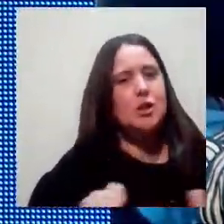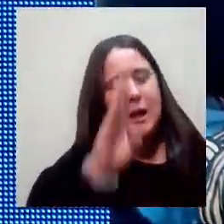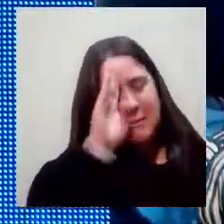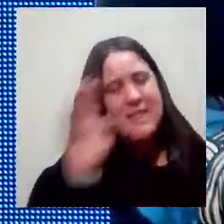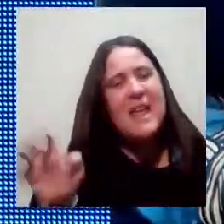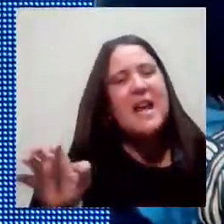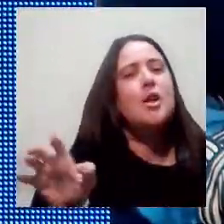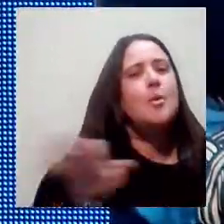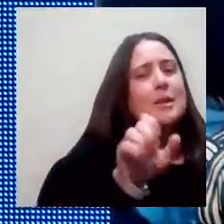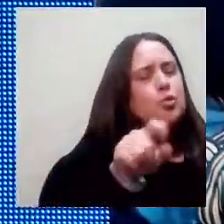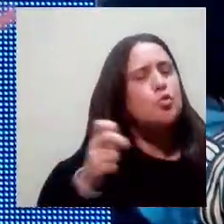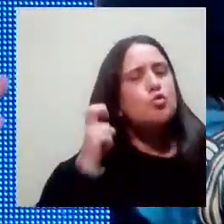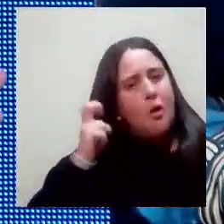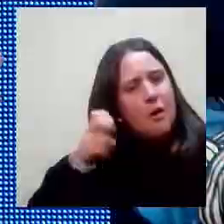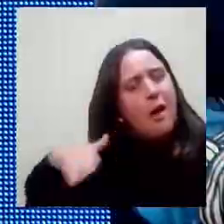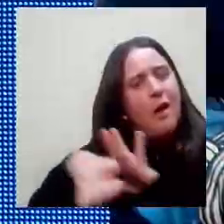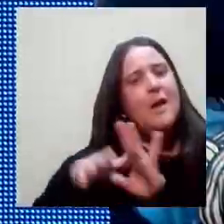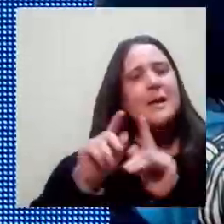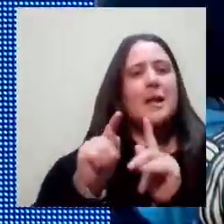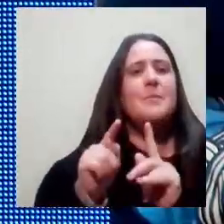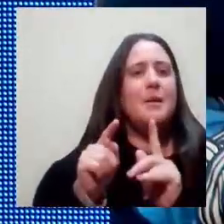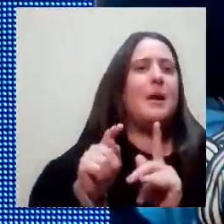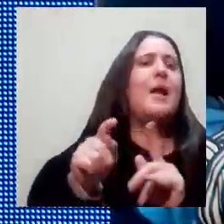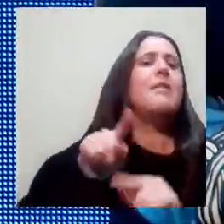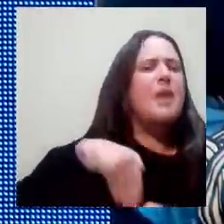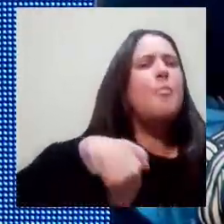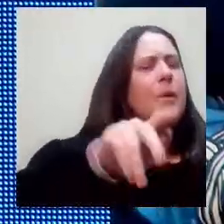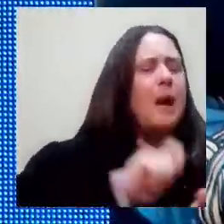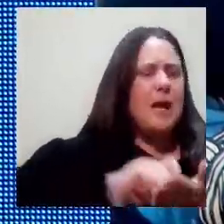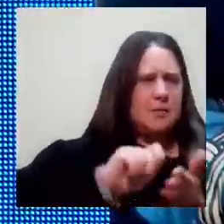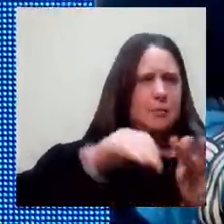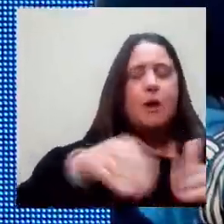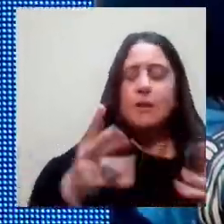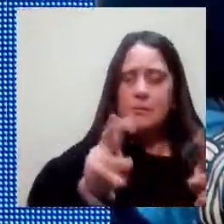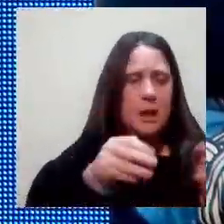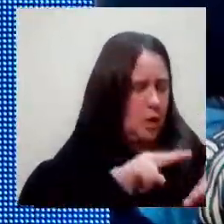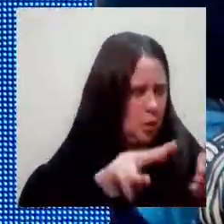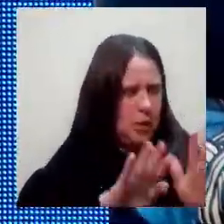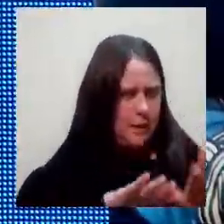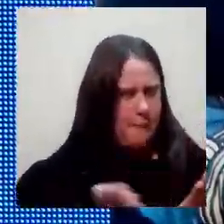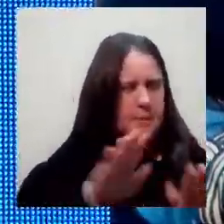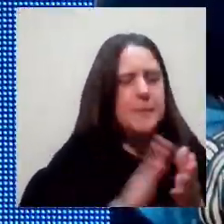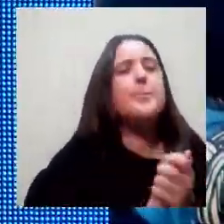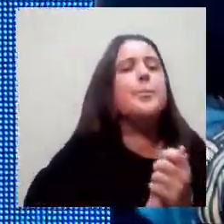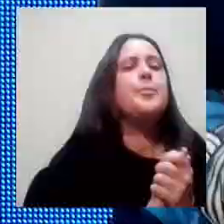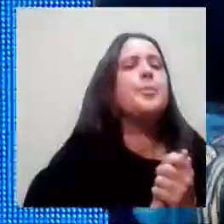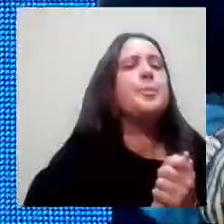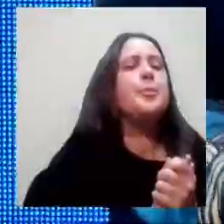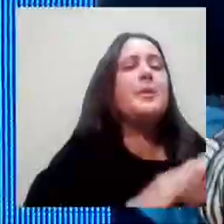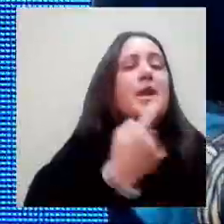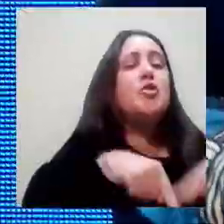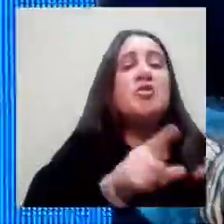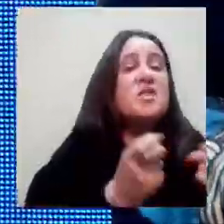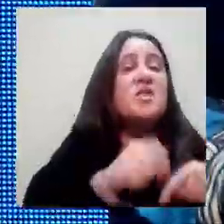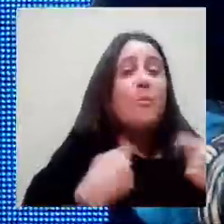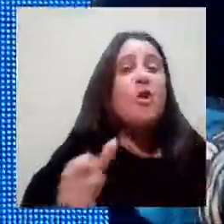letras. También para segmentar las palabras, para escribirlas, pero estamos hablando más de lectura. ¿Sí? Entonces, ¿qué necesitamos hacer? Para